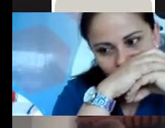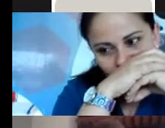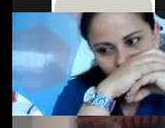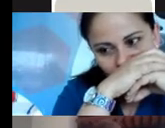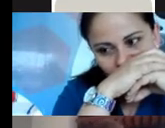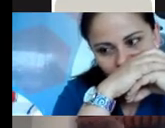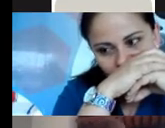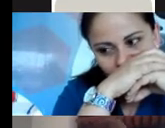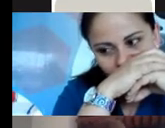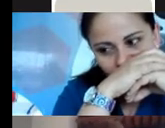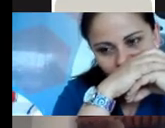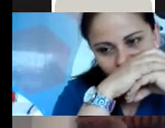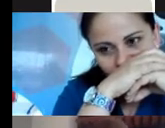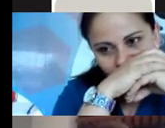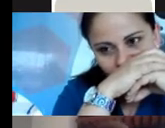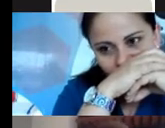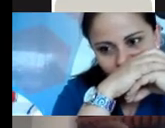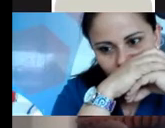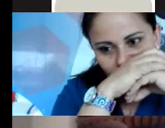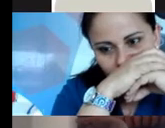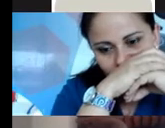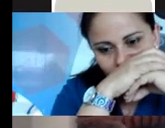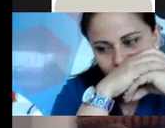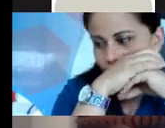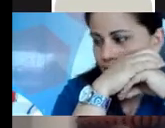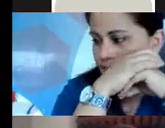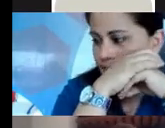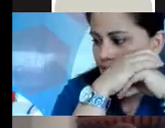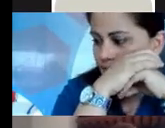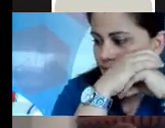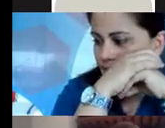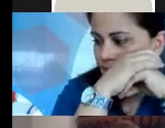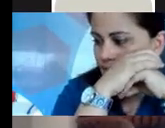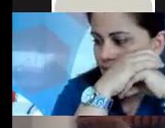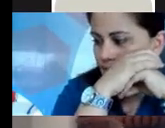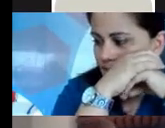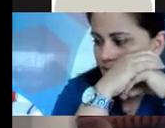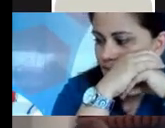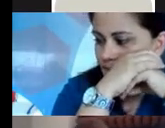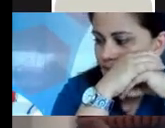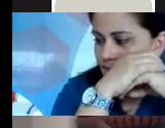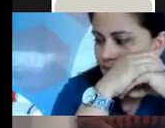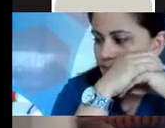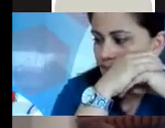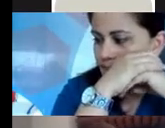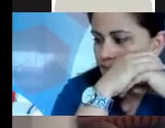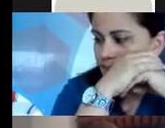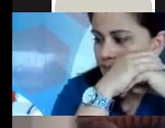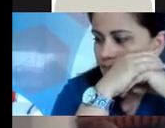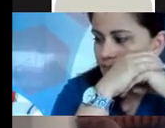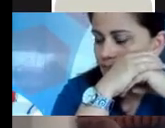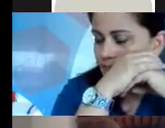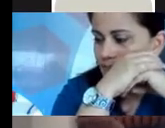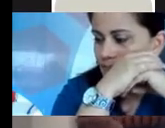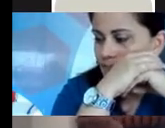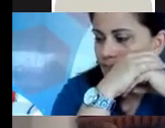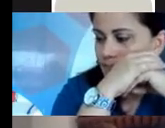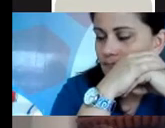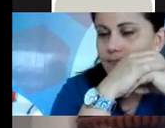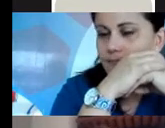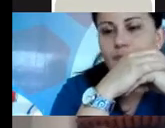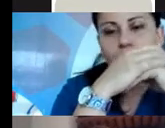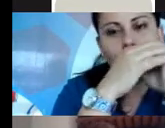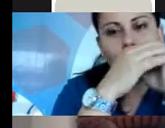muy pequeña, y ¿por qué no revestida en gel? ¿Por qué no revestida en gel? Y el tema de que sea abatible es porque